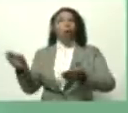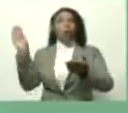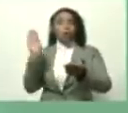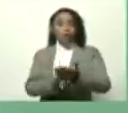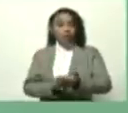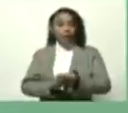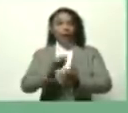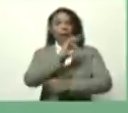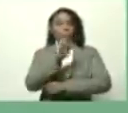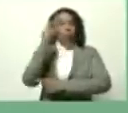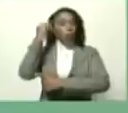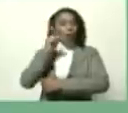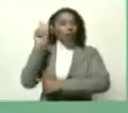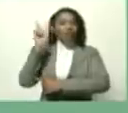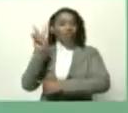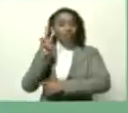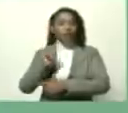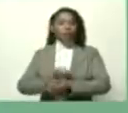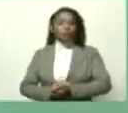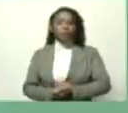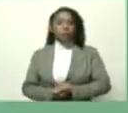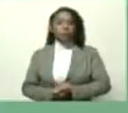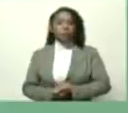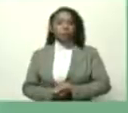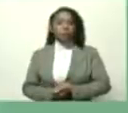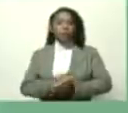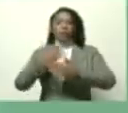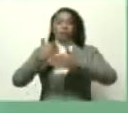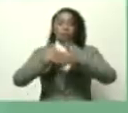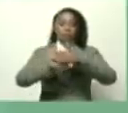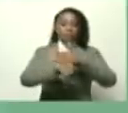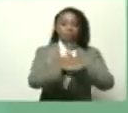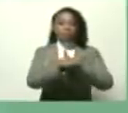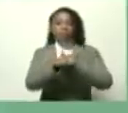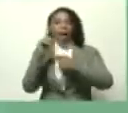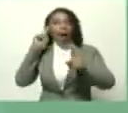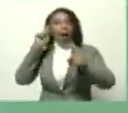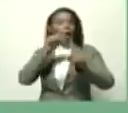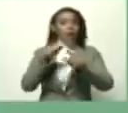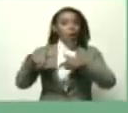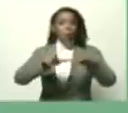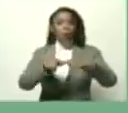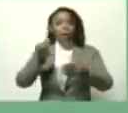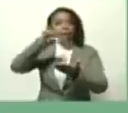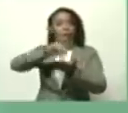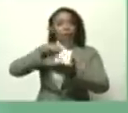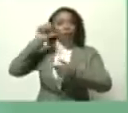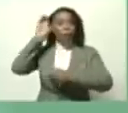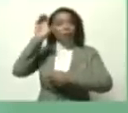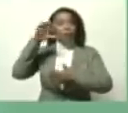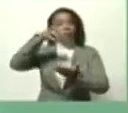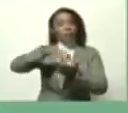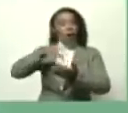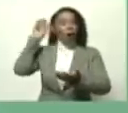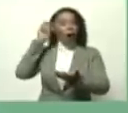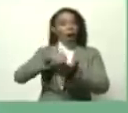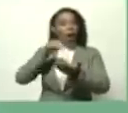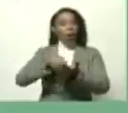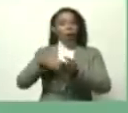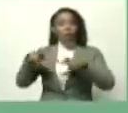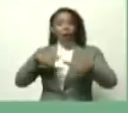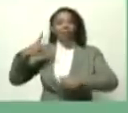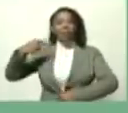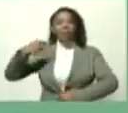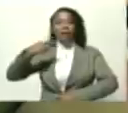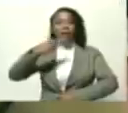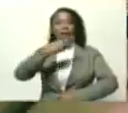la República Bolivariana de Venezuela y se desplazan hacia la zona del centro del país, en el estado de Aragua, en la localidad de Tejerías.